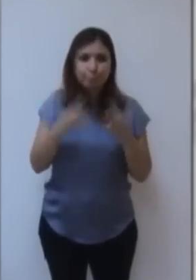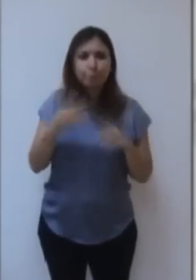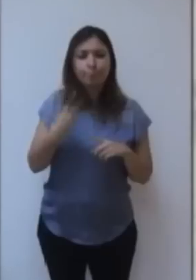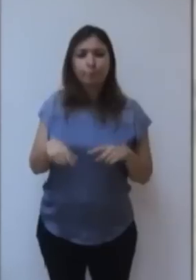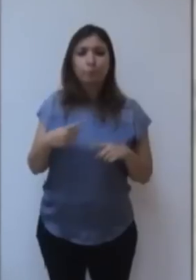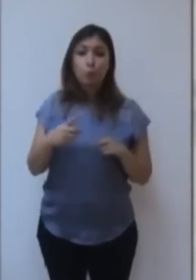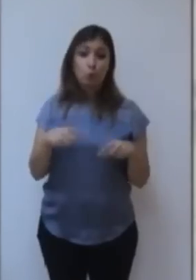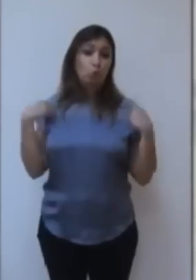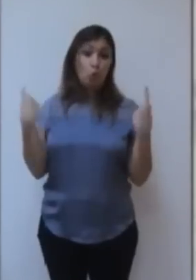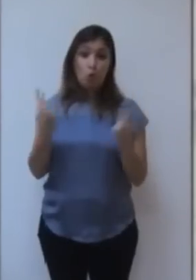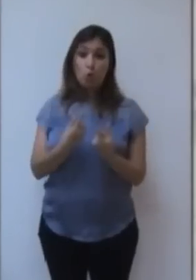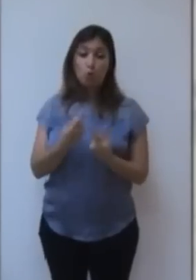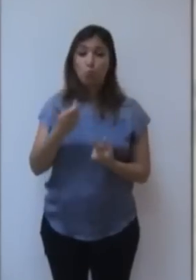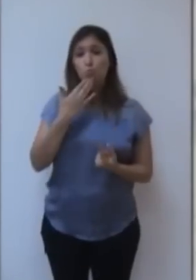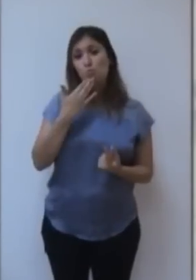tenemos aquí un poco de